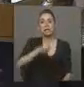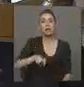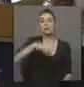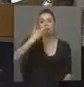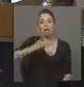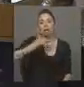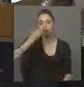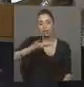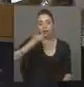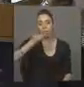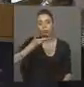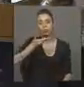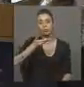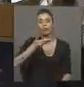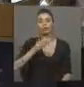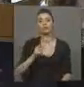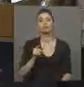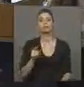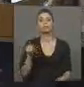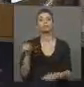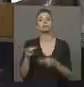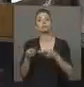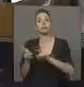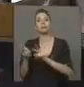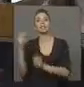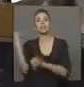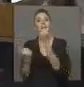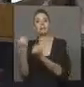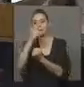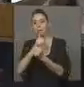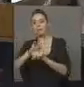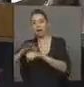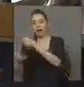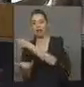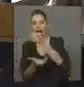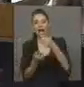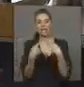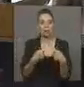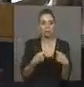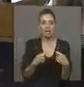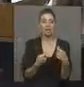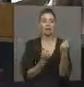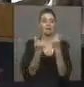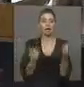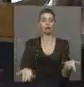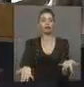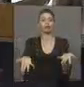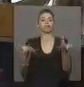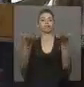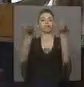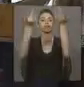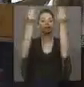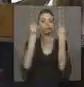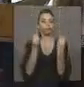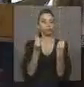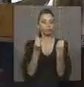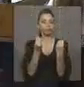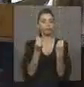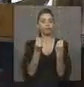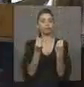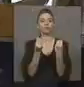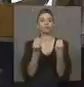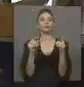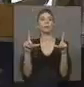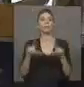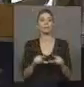que dejar espacio a la inversión privada para la actividad económica y su dinamización,